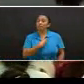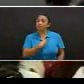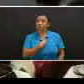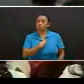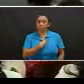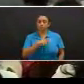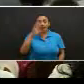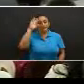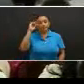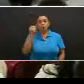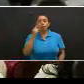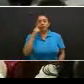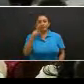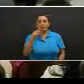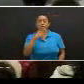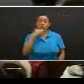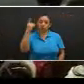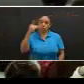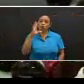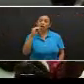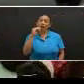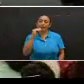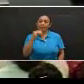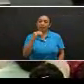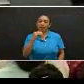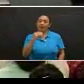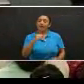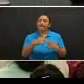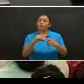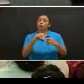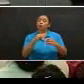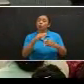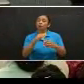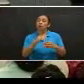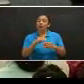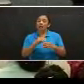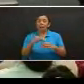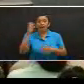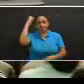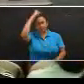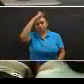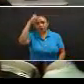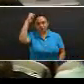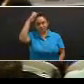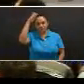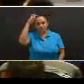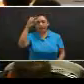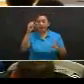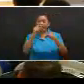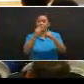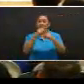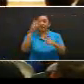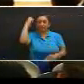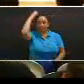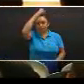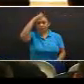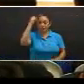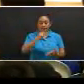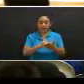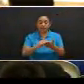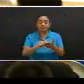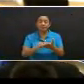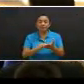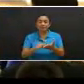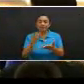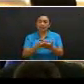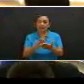Porque mire, Dios habla por medio de profecías, nos habla en la palabra profética que está escrita en la Biblia, nos